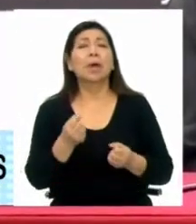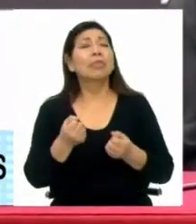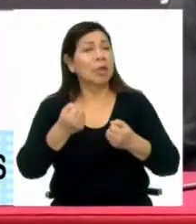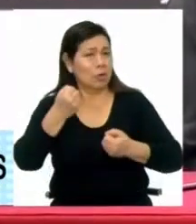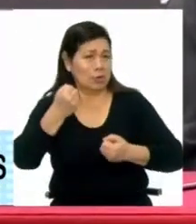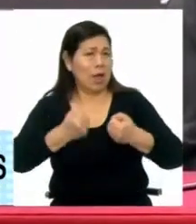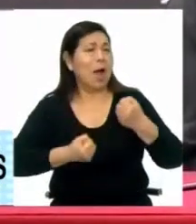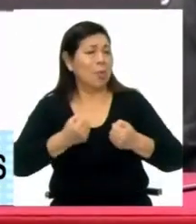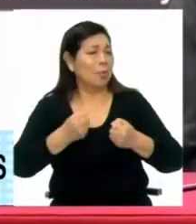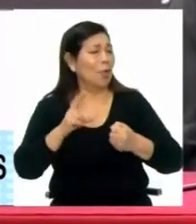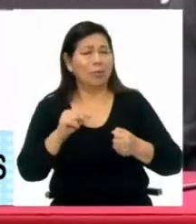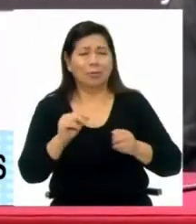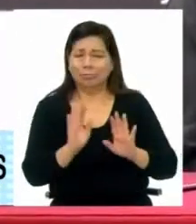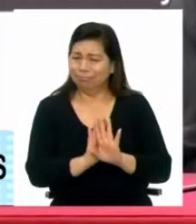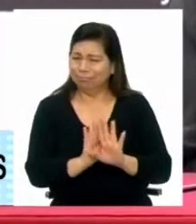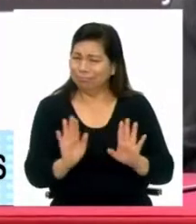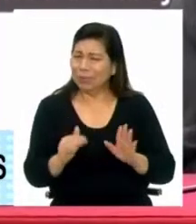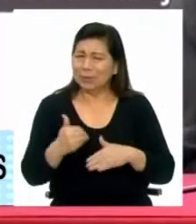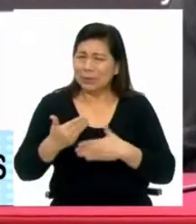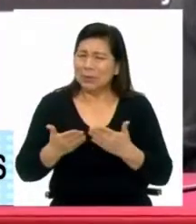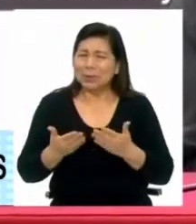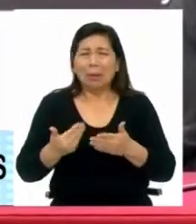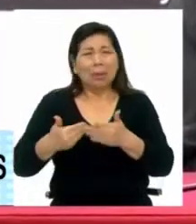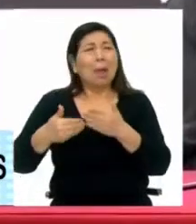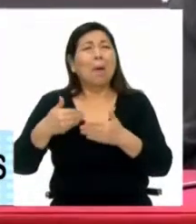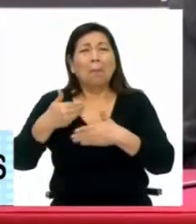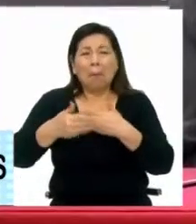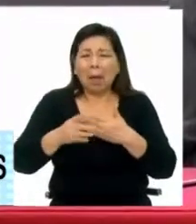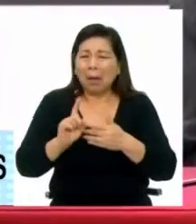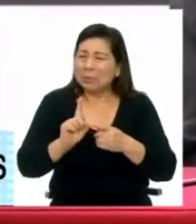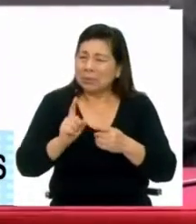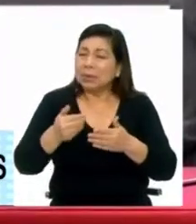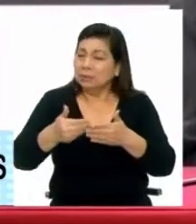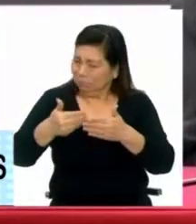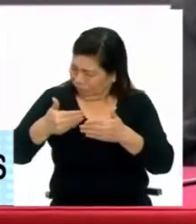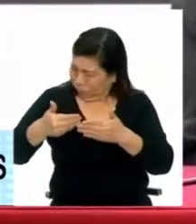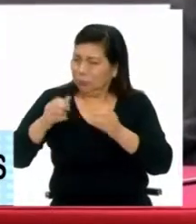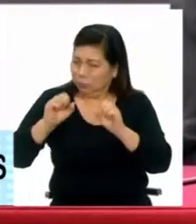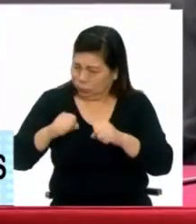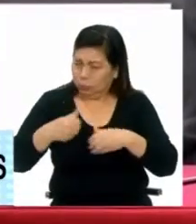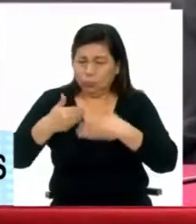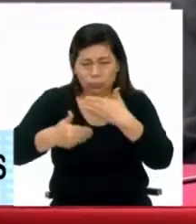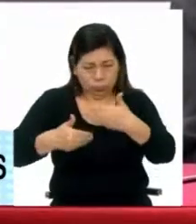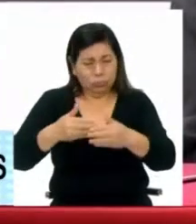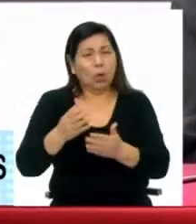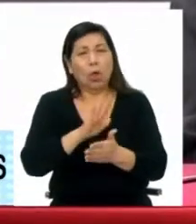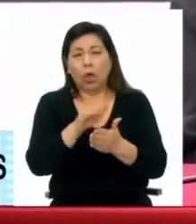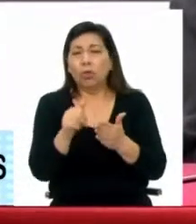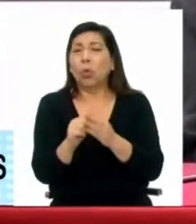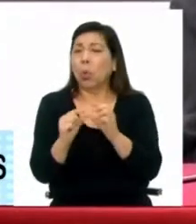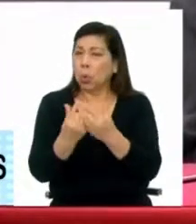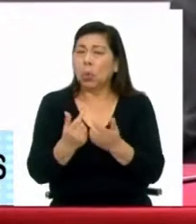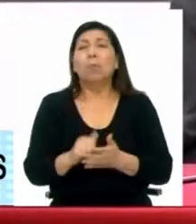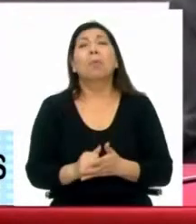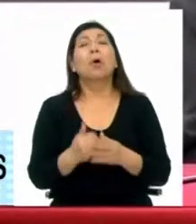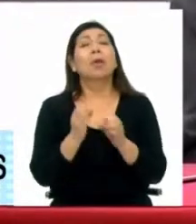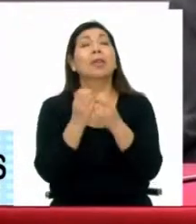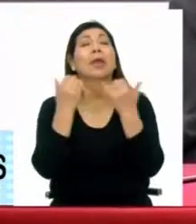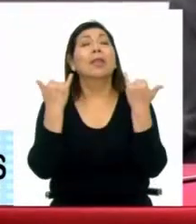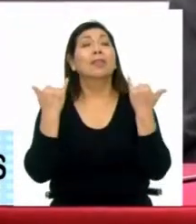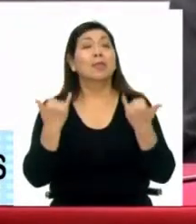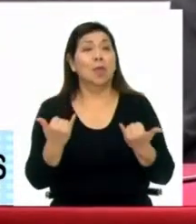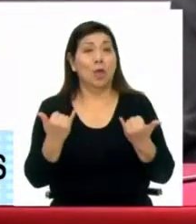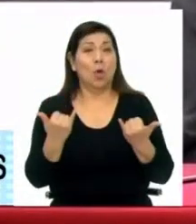de transportes, que no queremos generar ningún retroceso, sin embargo, sí queremos escuchar a todas las partes y el día de